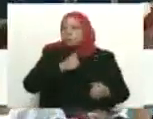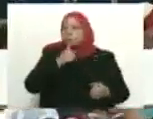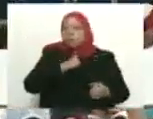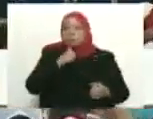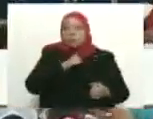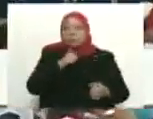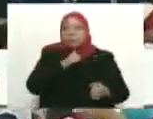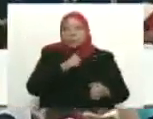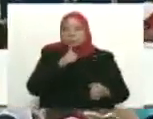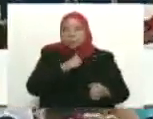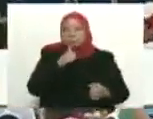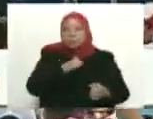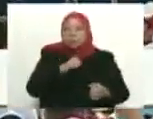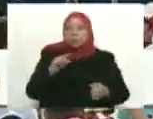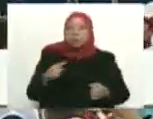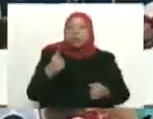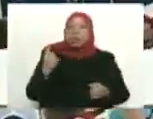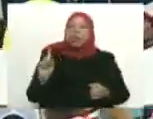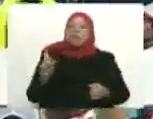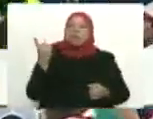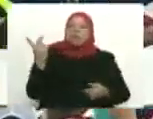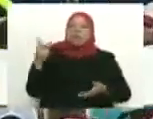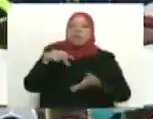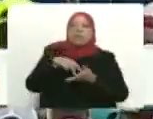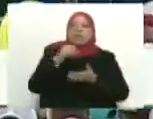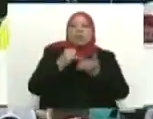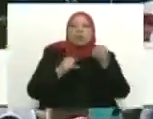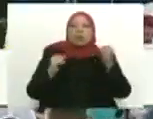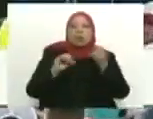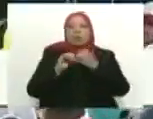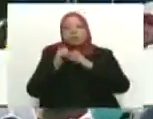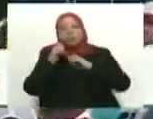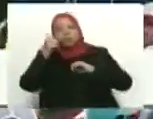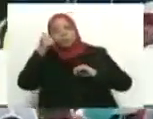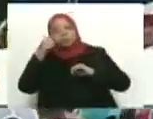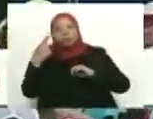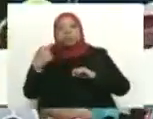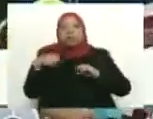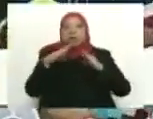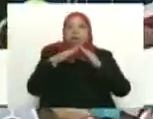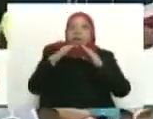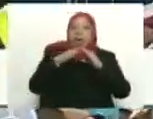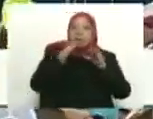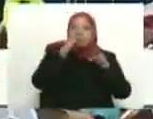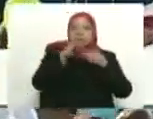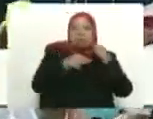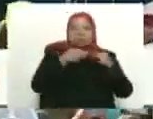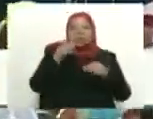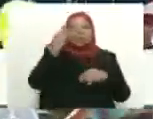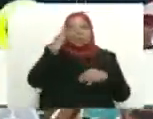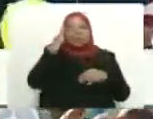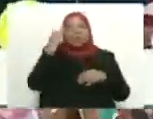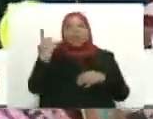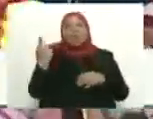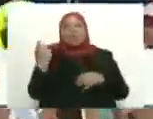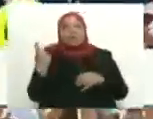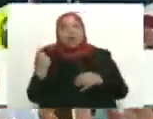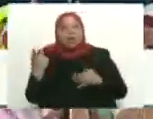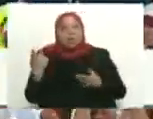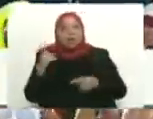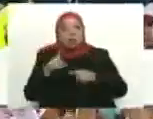Esa es la primera que se levanta, la última que se acuesta, la que manda en la casa, la que sabe cuándo falta